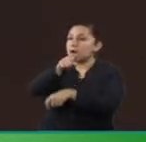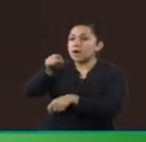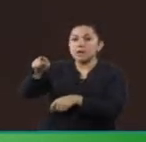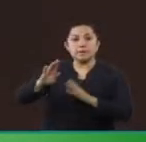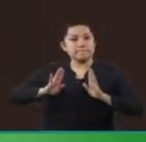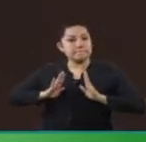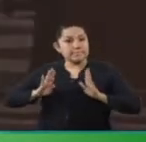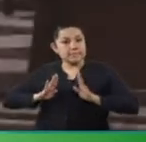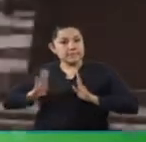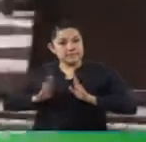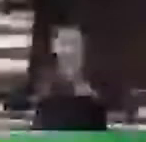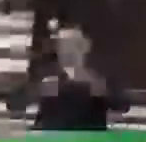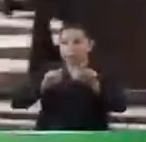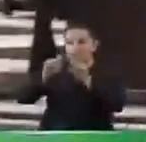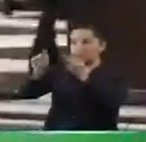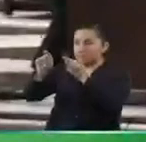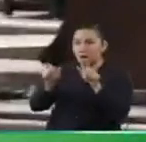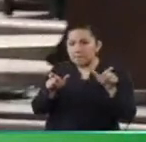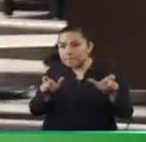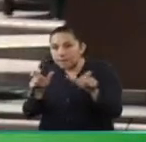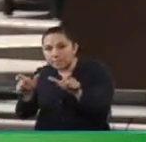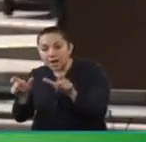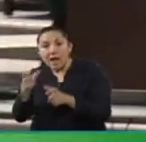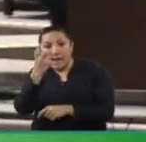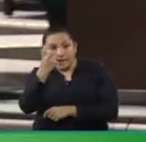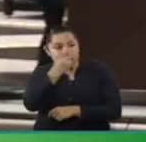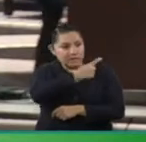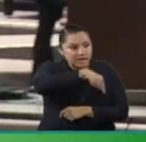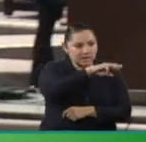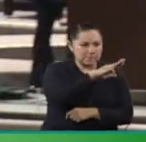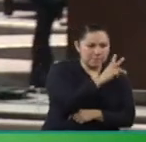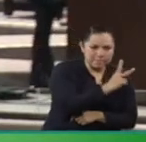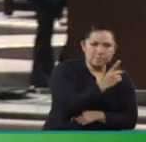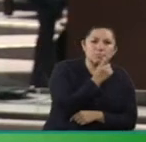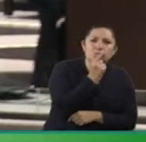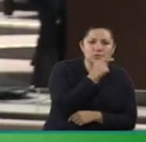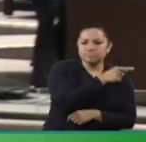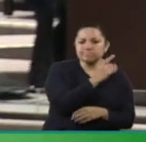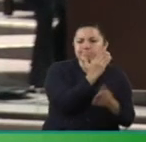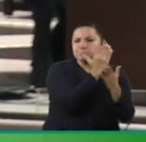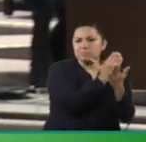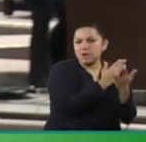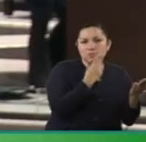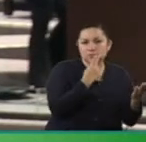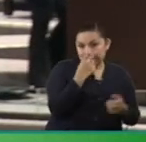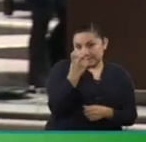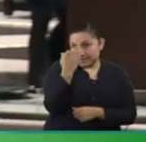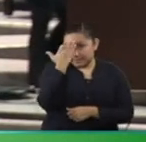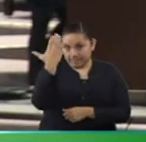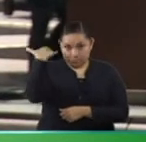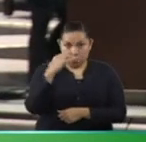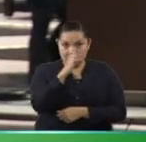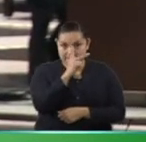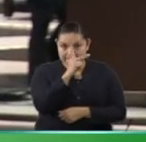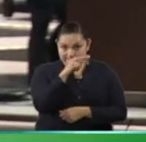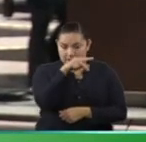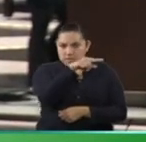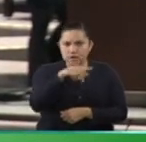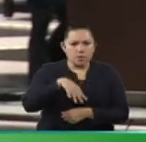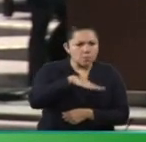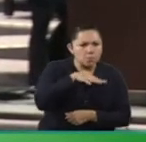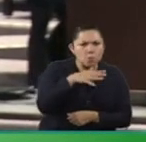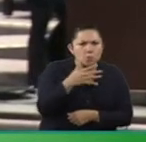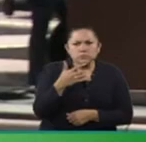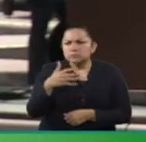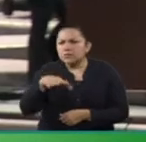fiscalías locales la verdad histórica que quiso construir el gobierno del entonces presidente Peña Nieto terminó por desmontarse